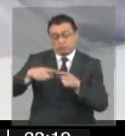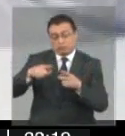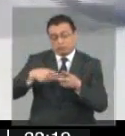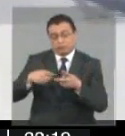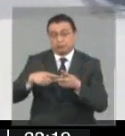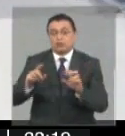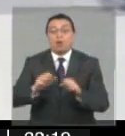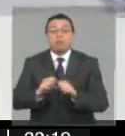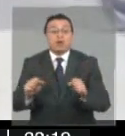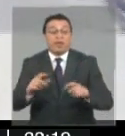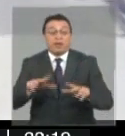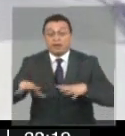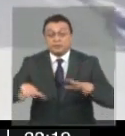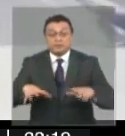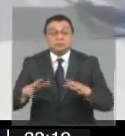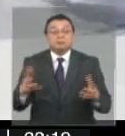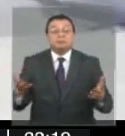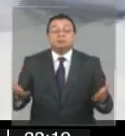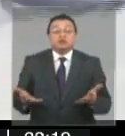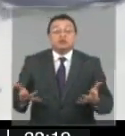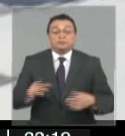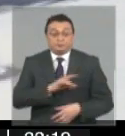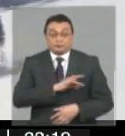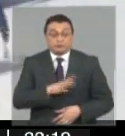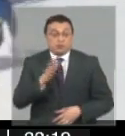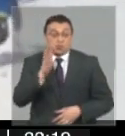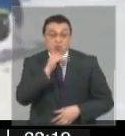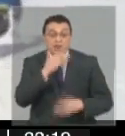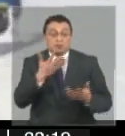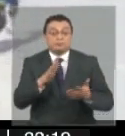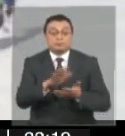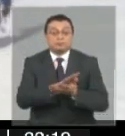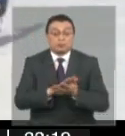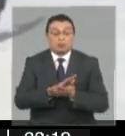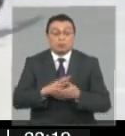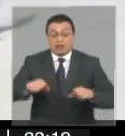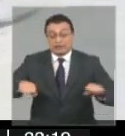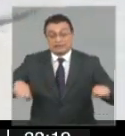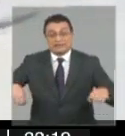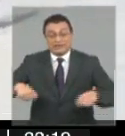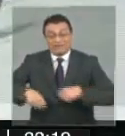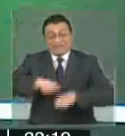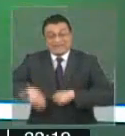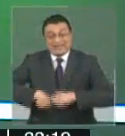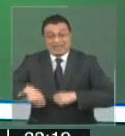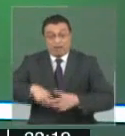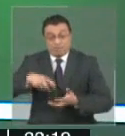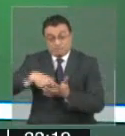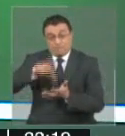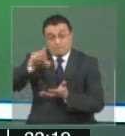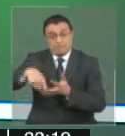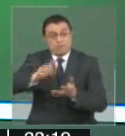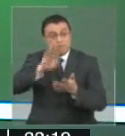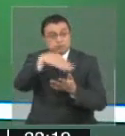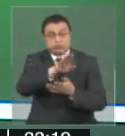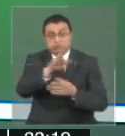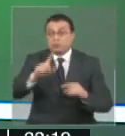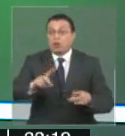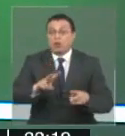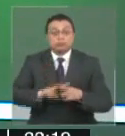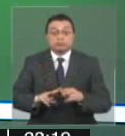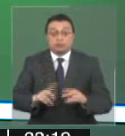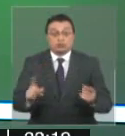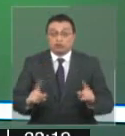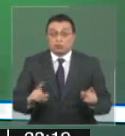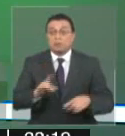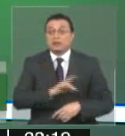hacen porque en Chile no existen. Por ejemplo, bicicleta, mountain bike. Ahí ¿no están adaptadas para eso? Yo